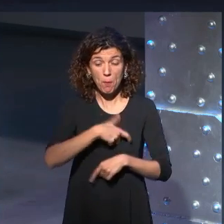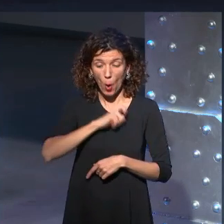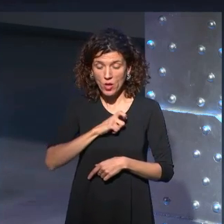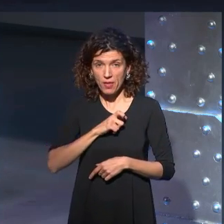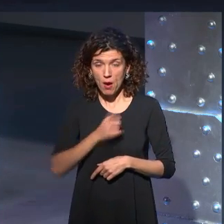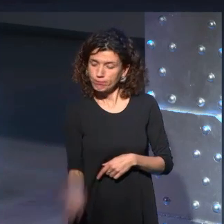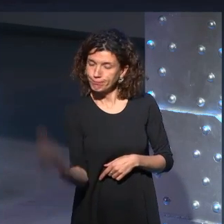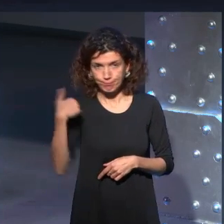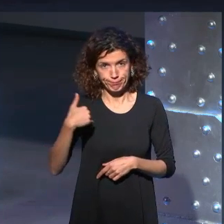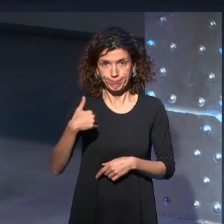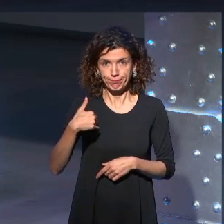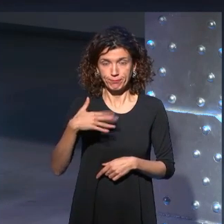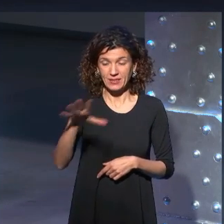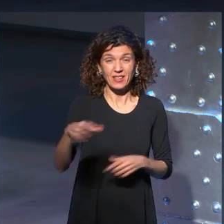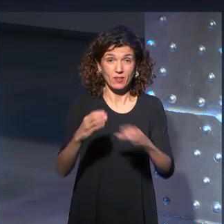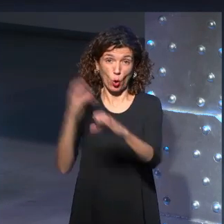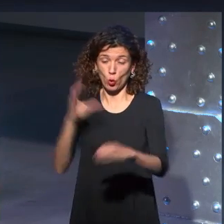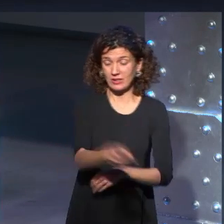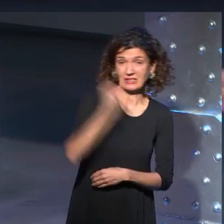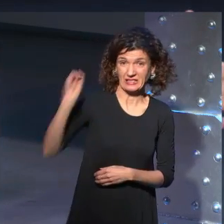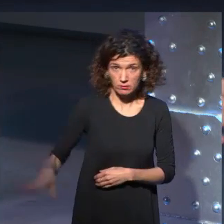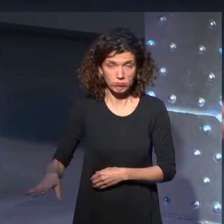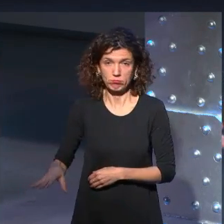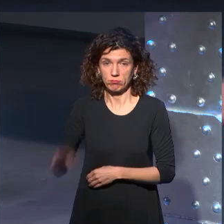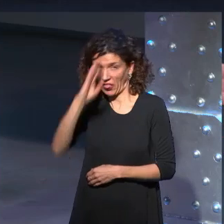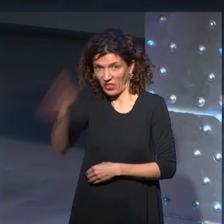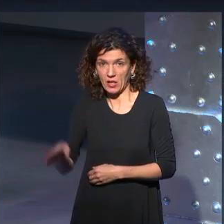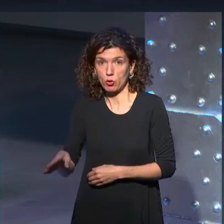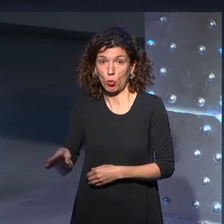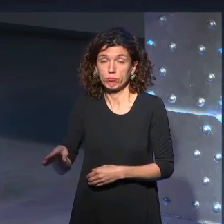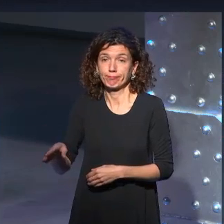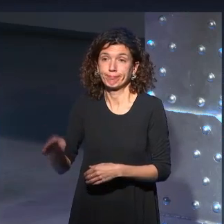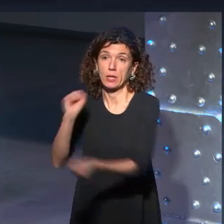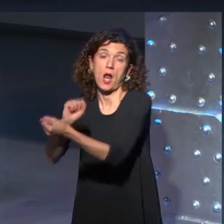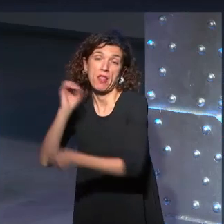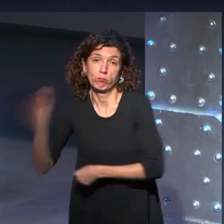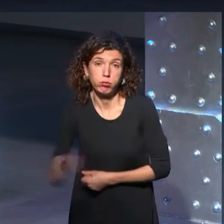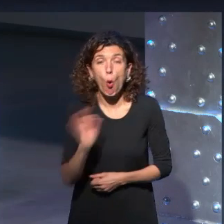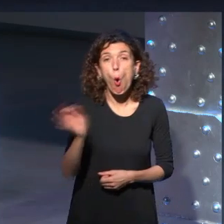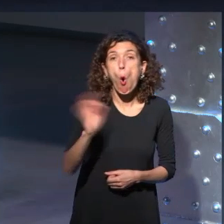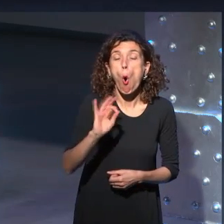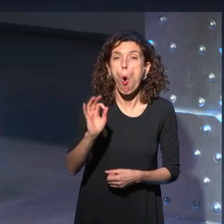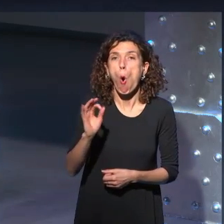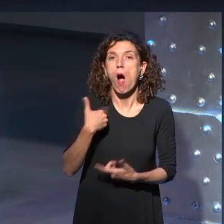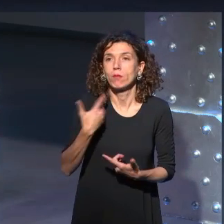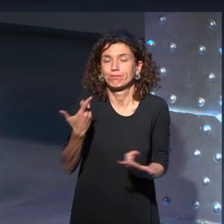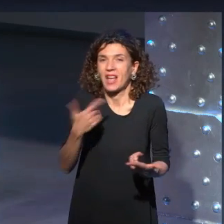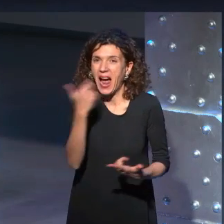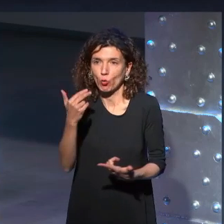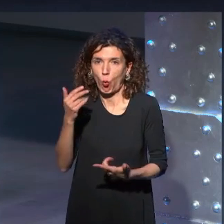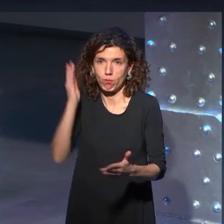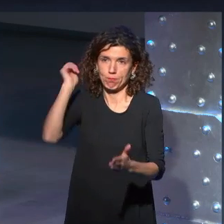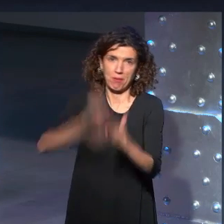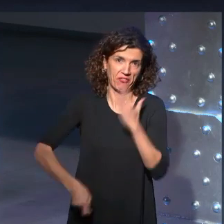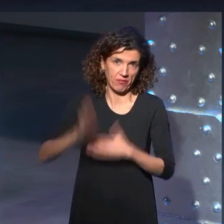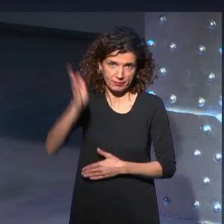te subían al vehículo y te llevaban a la delegación o te ponían una macaniza por estar en la calle. Entonces,